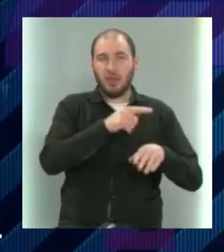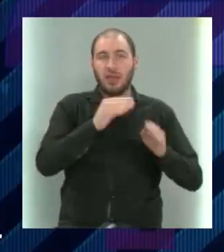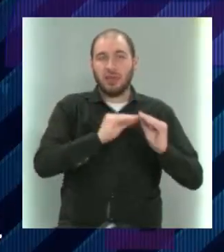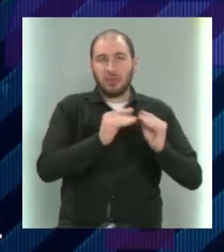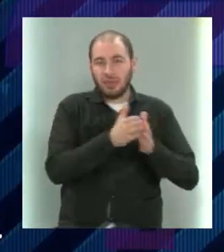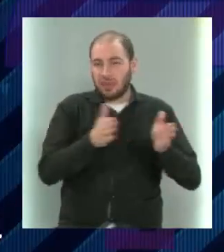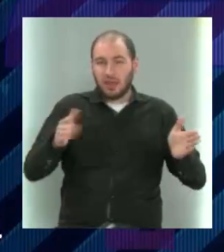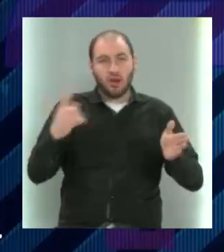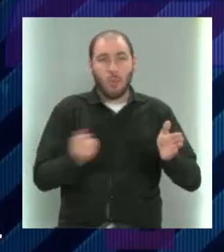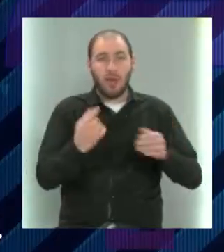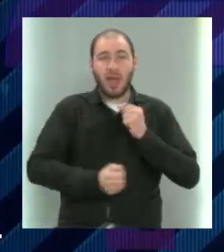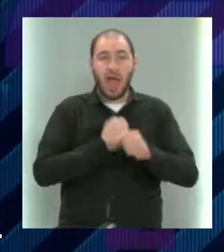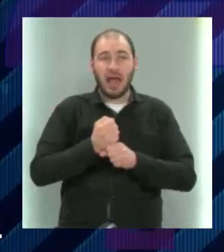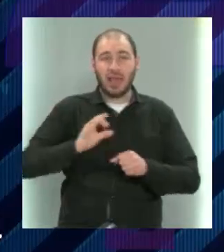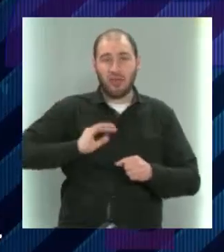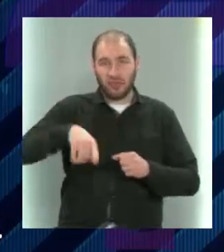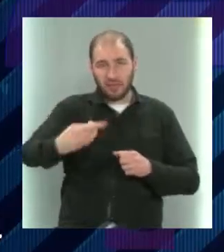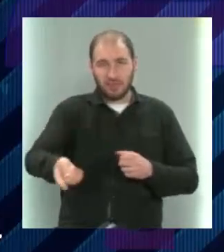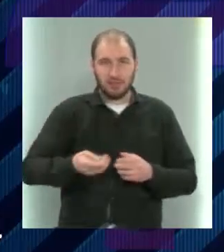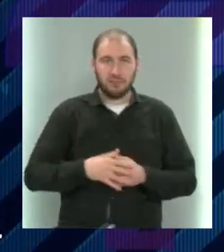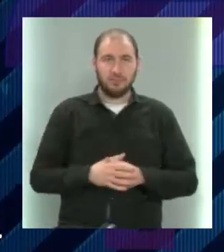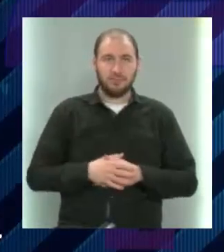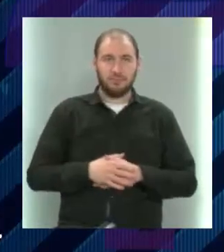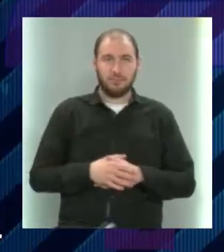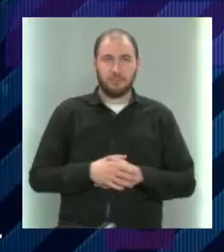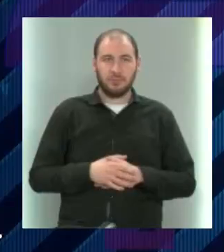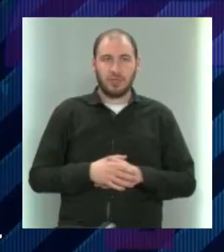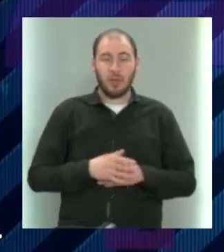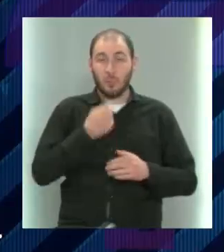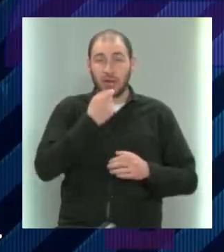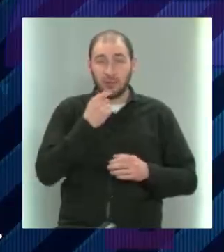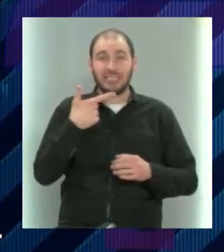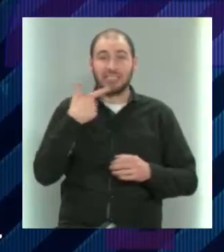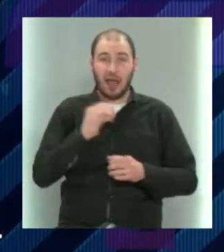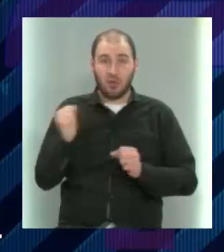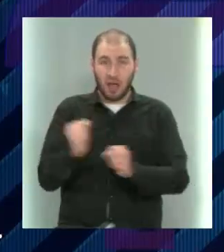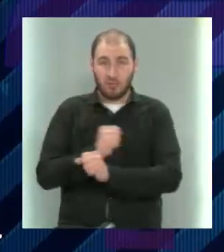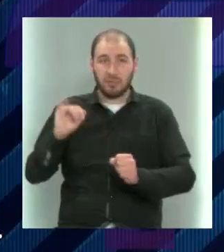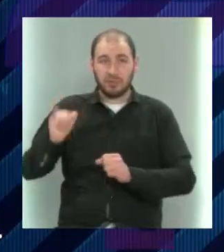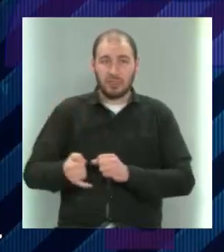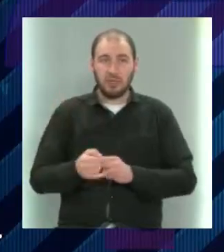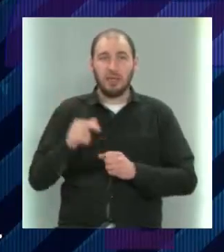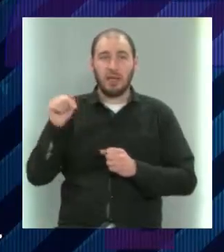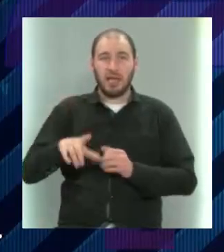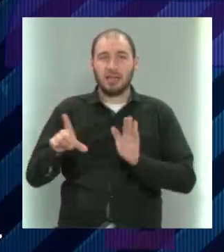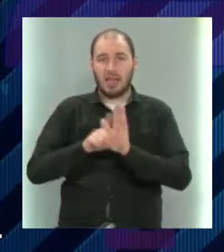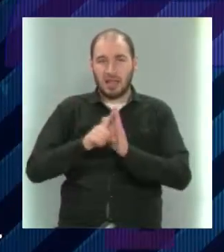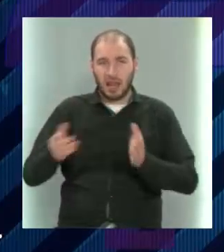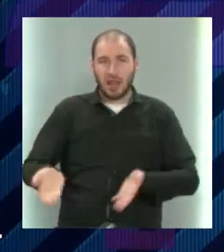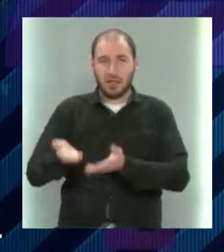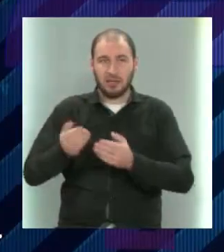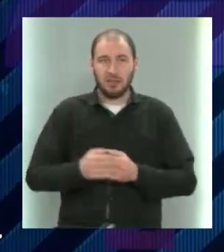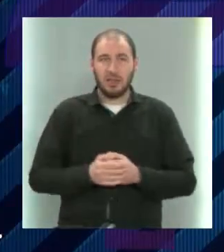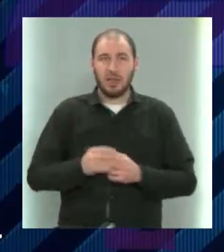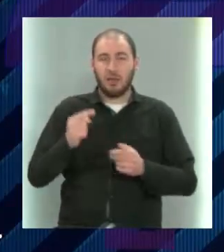discusión parlamentaria hasta el ejercicio siguiente, es decir, el año que viene. En caso de que el Senado apruebe, la iniciativa se convierte en ley y